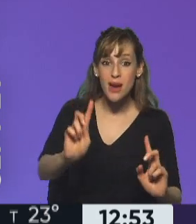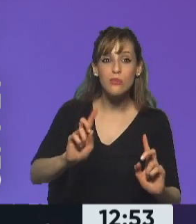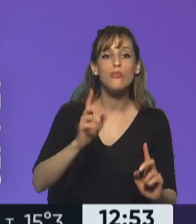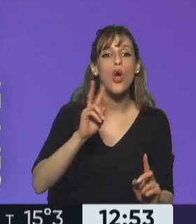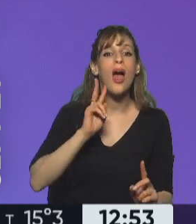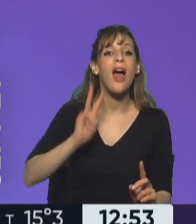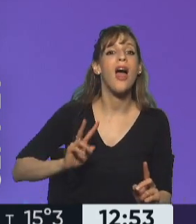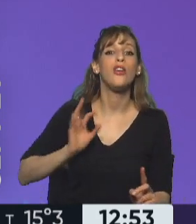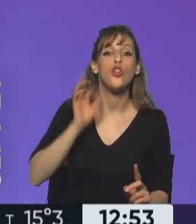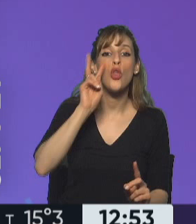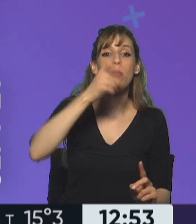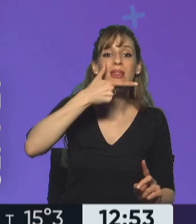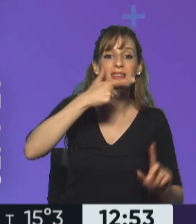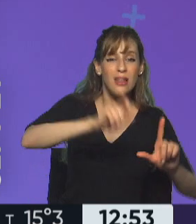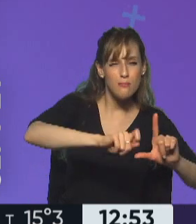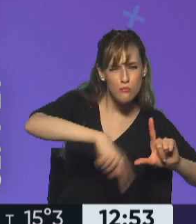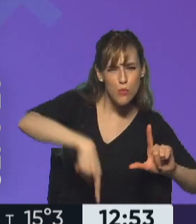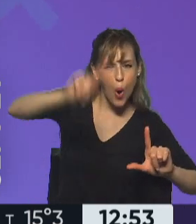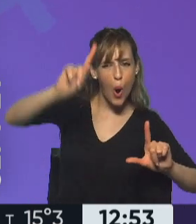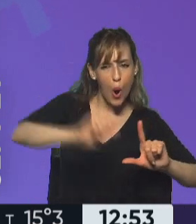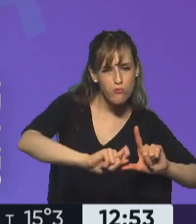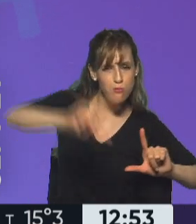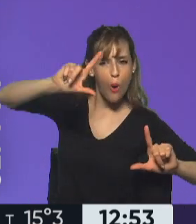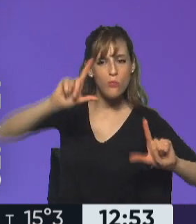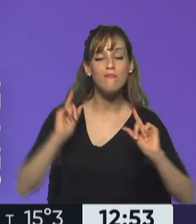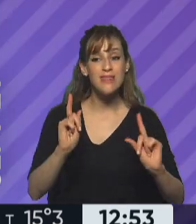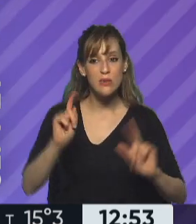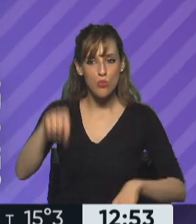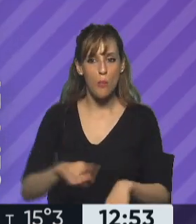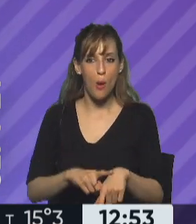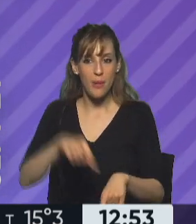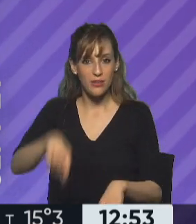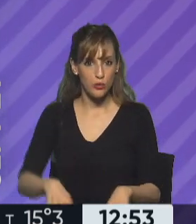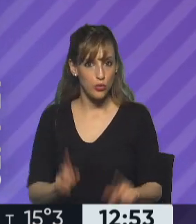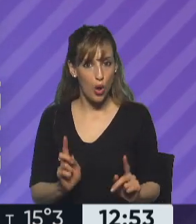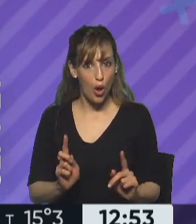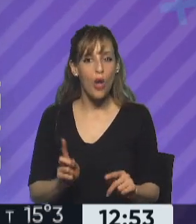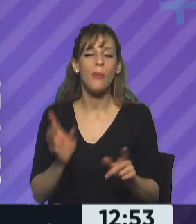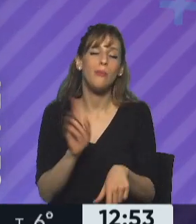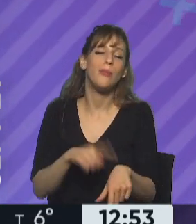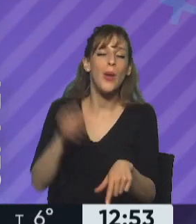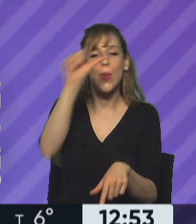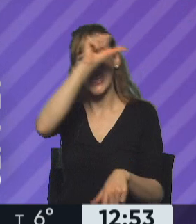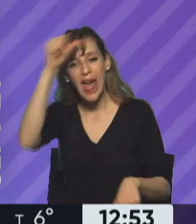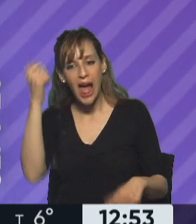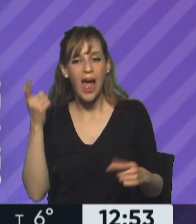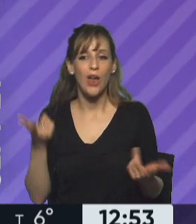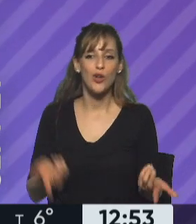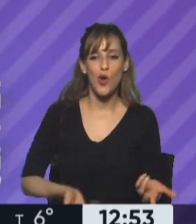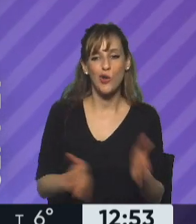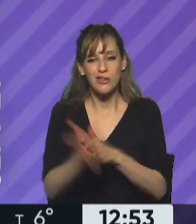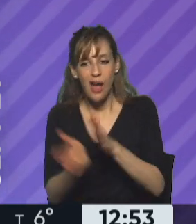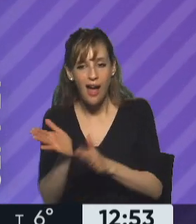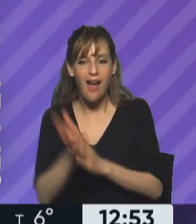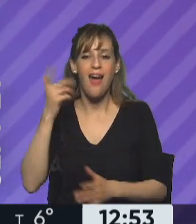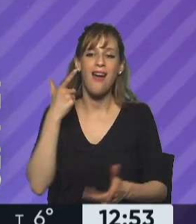del 2017 justamente da cuenta al momento que estamos viviendo ahora, el comienzo de la época veraniega, la posibilidad de salir y de comprar